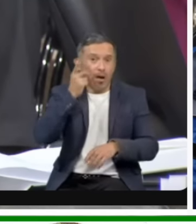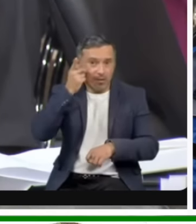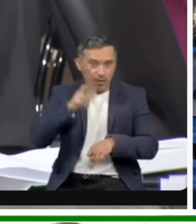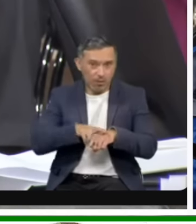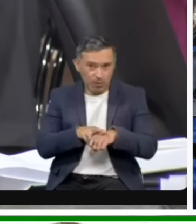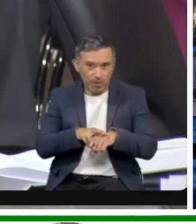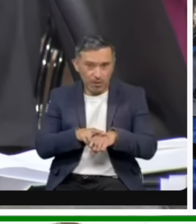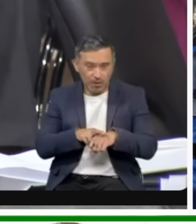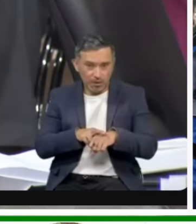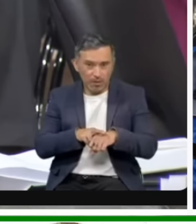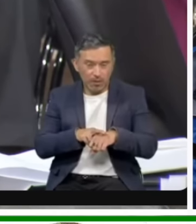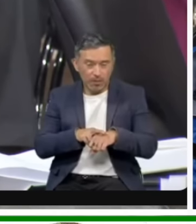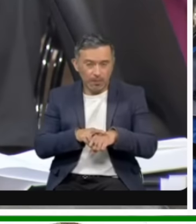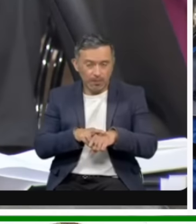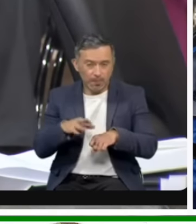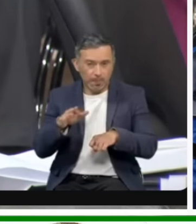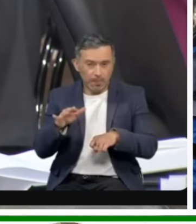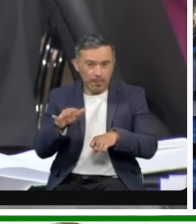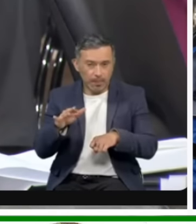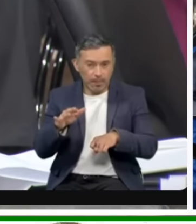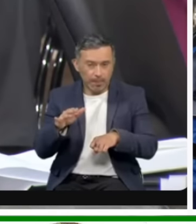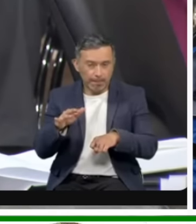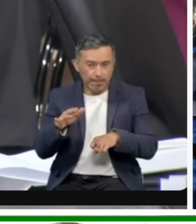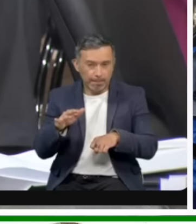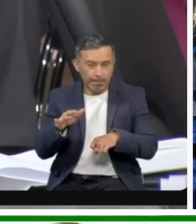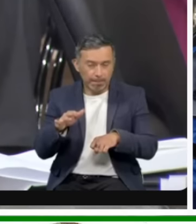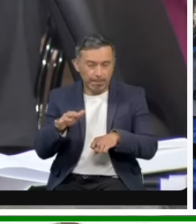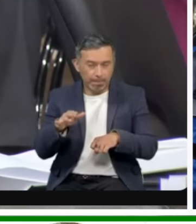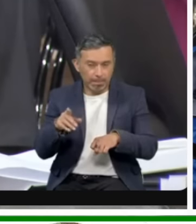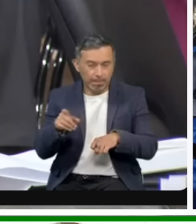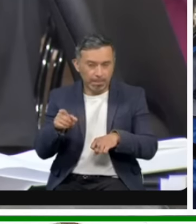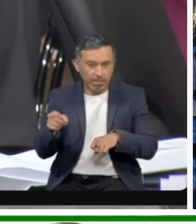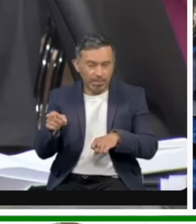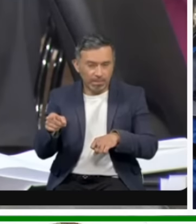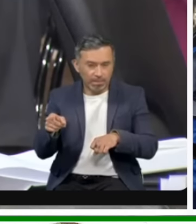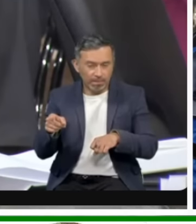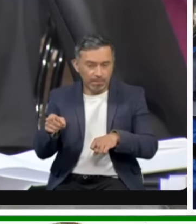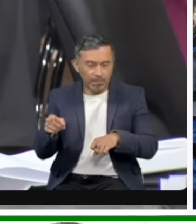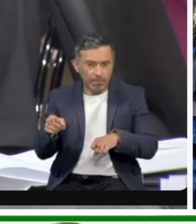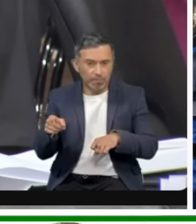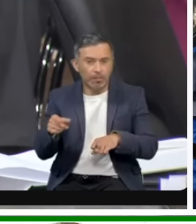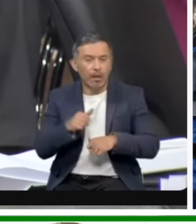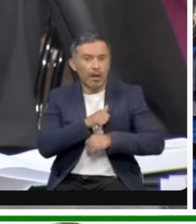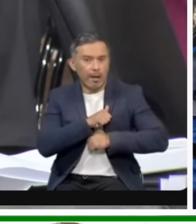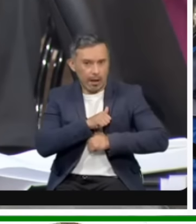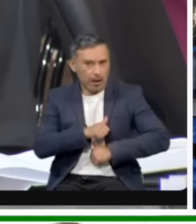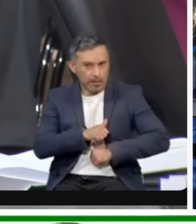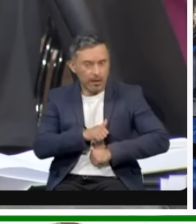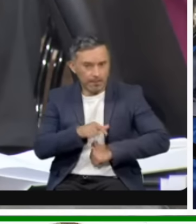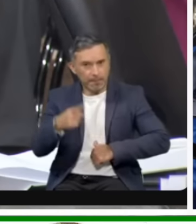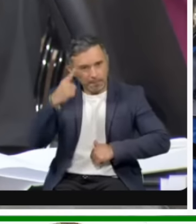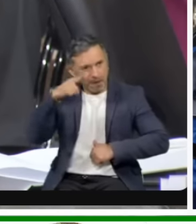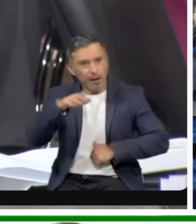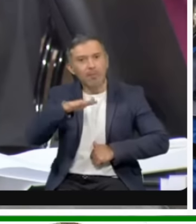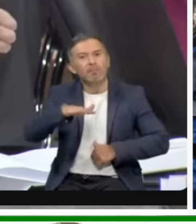eh de encargada de la preparación y de la filtración de las